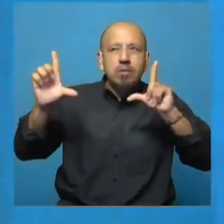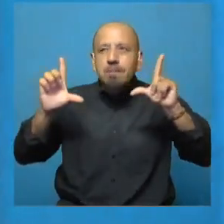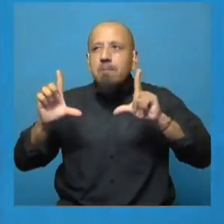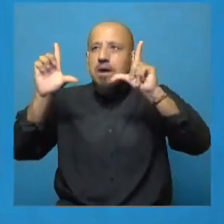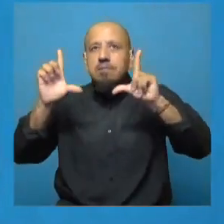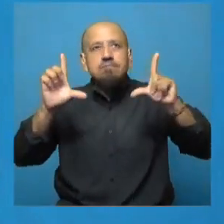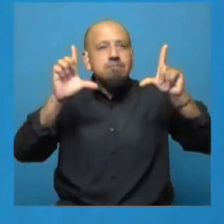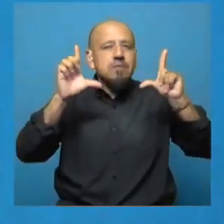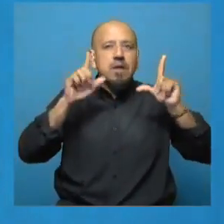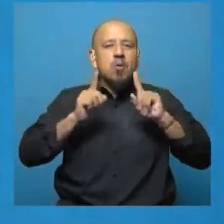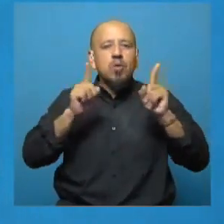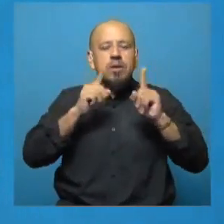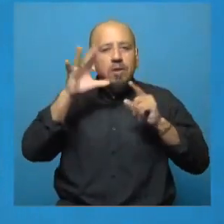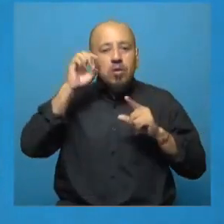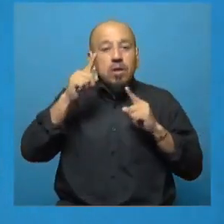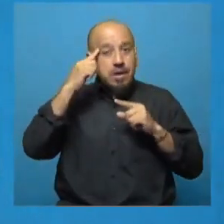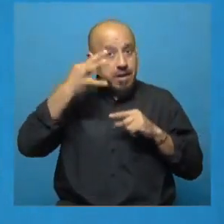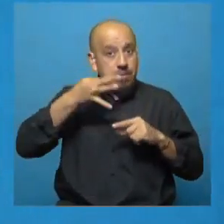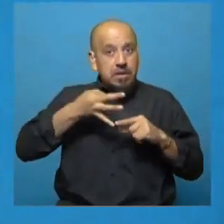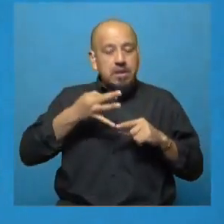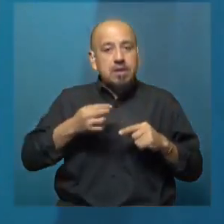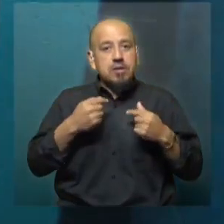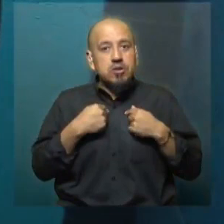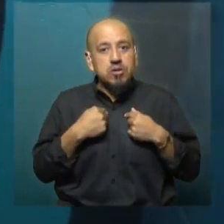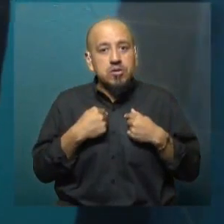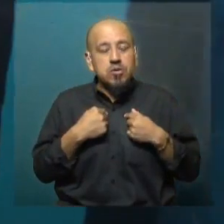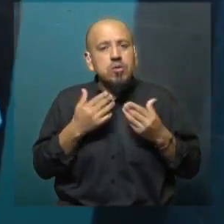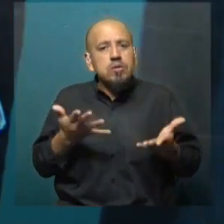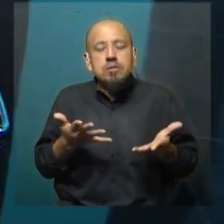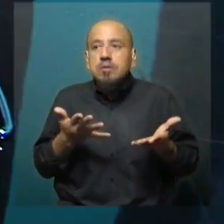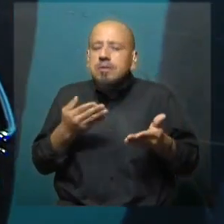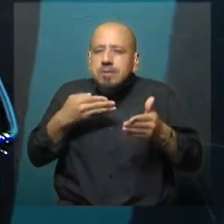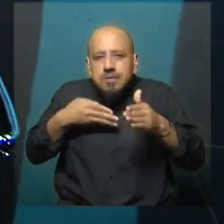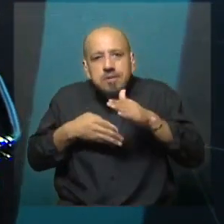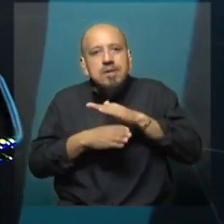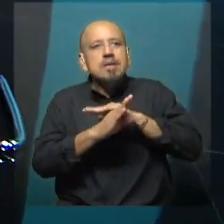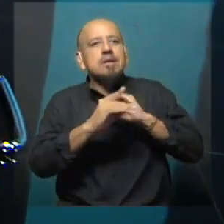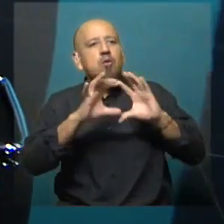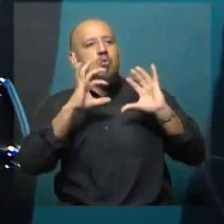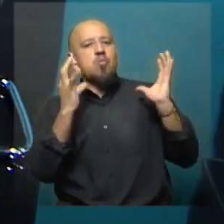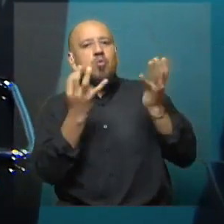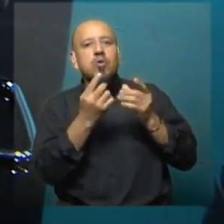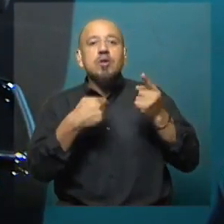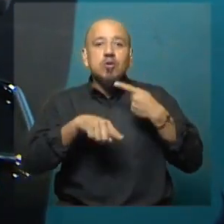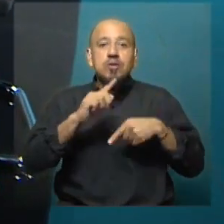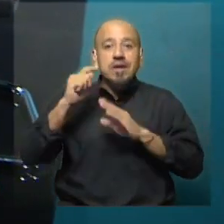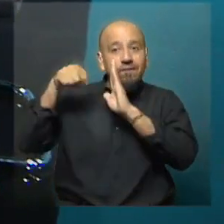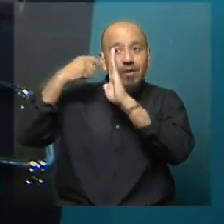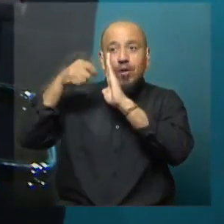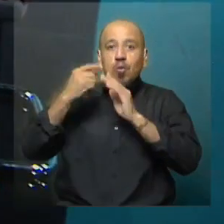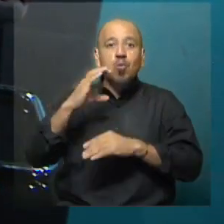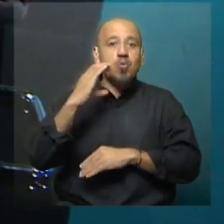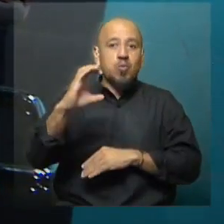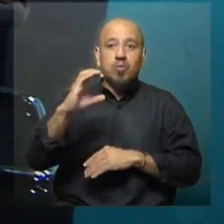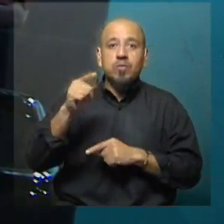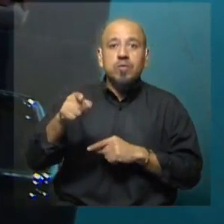este y realmente me parecía que que ingresaba en otro mundo o sea realmente me pasaba ese efecto y el videoclub me pasó fue que